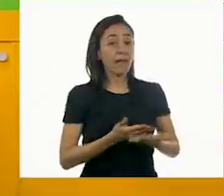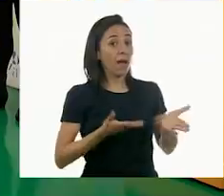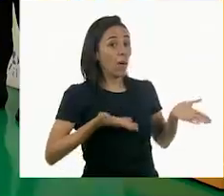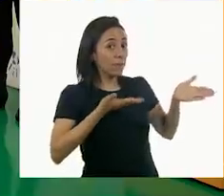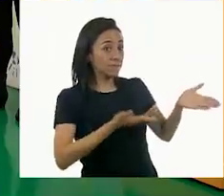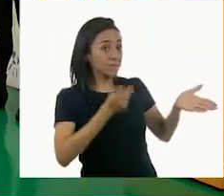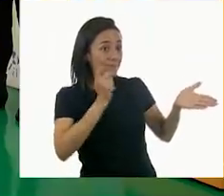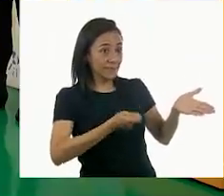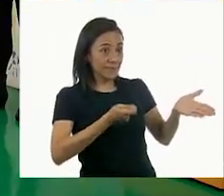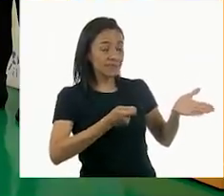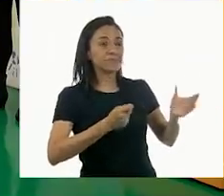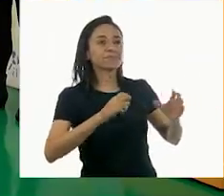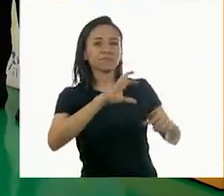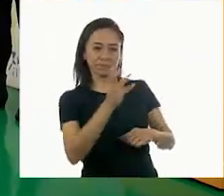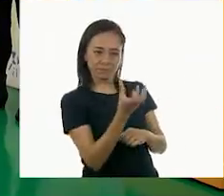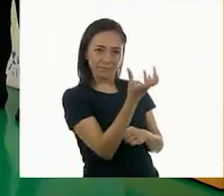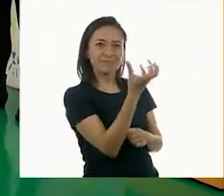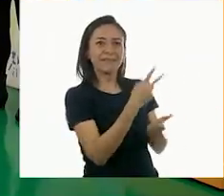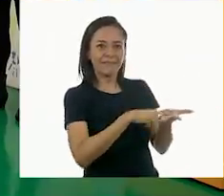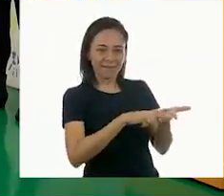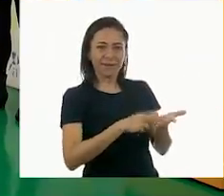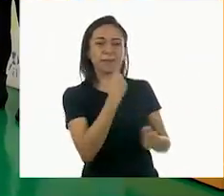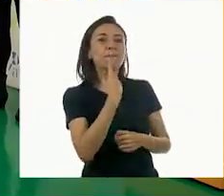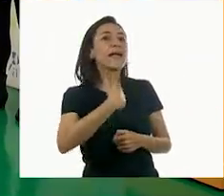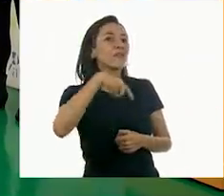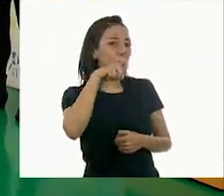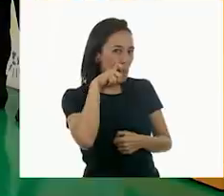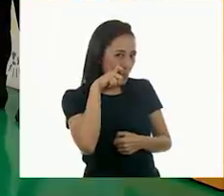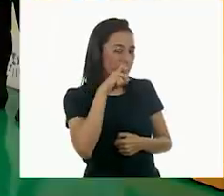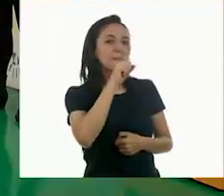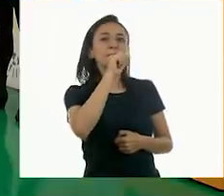calabaza, jitomate, coliflor.